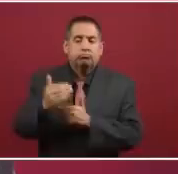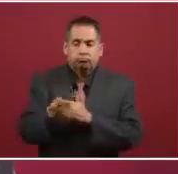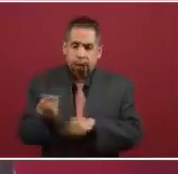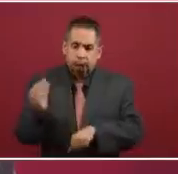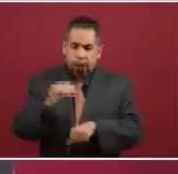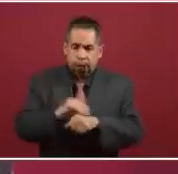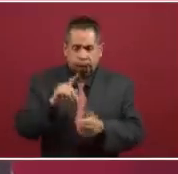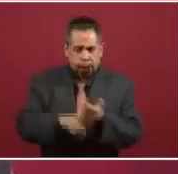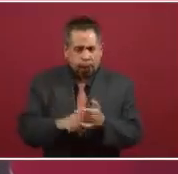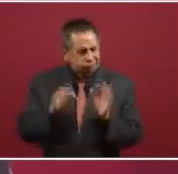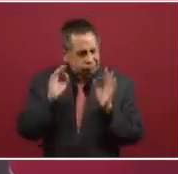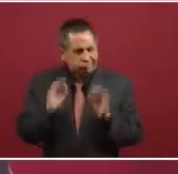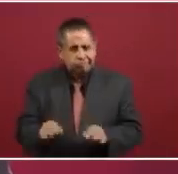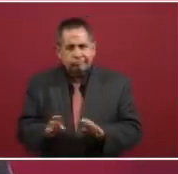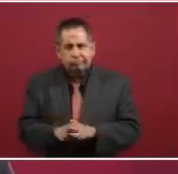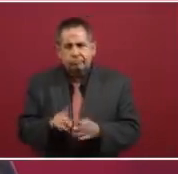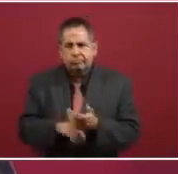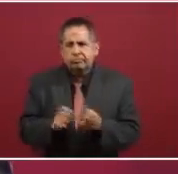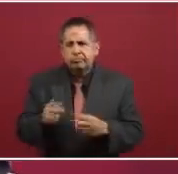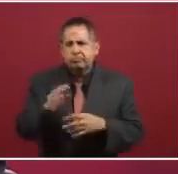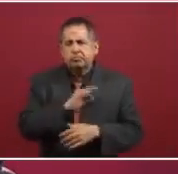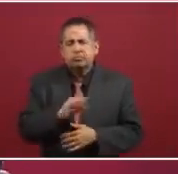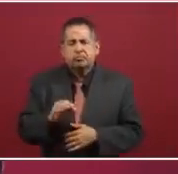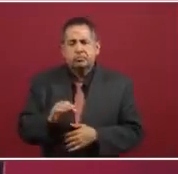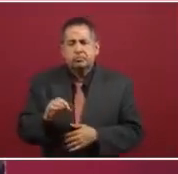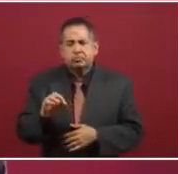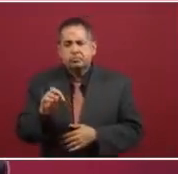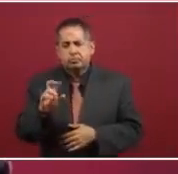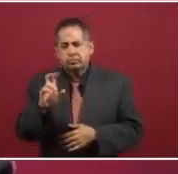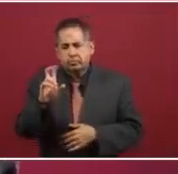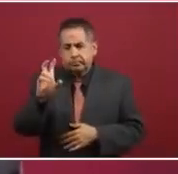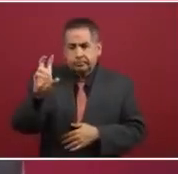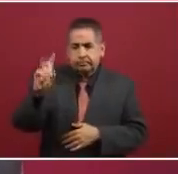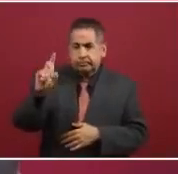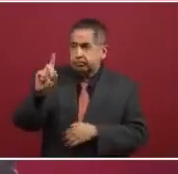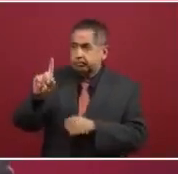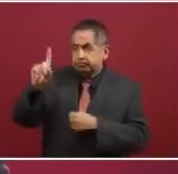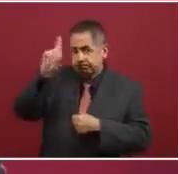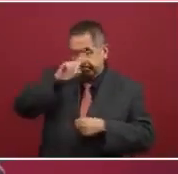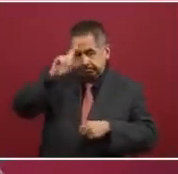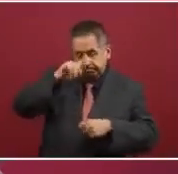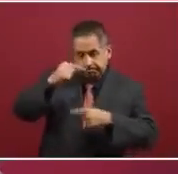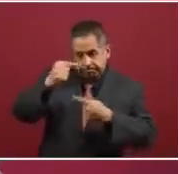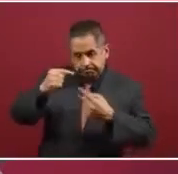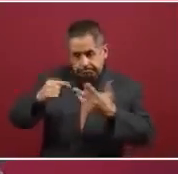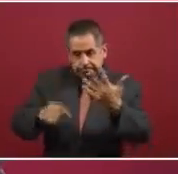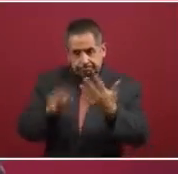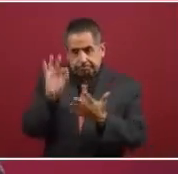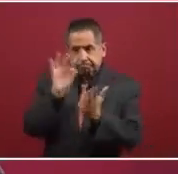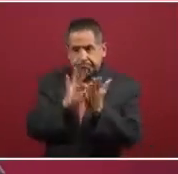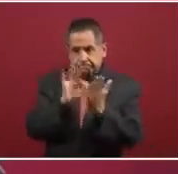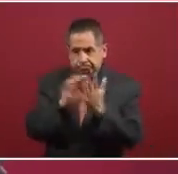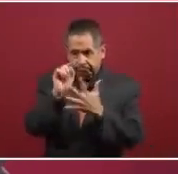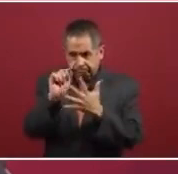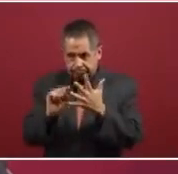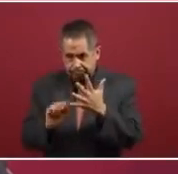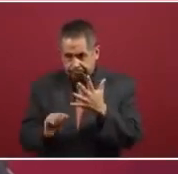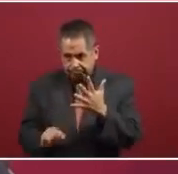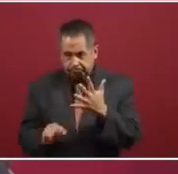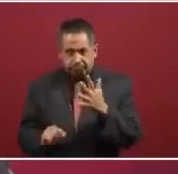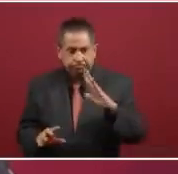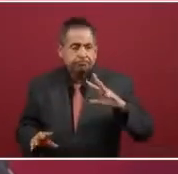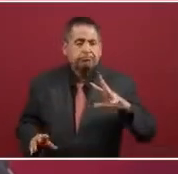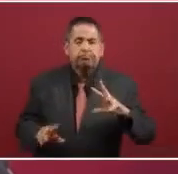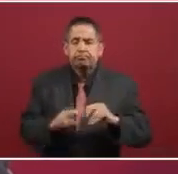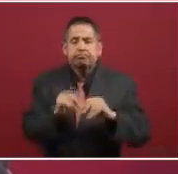En esencia, son 30 recomendaciones las que se van a hacer. En esencia, es acelerar el